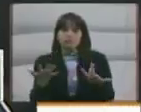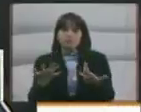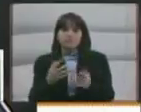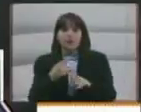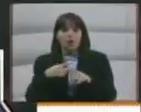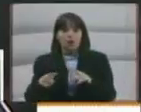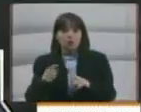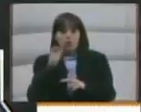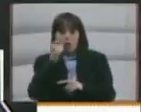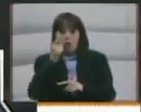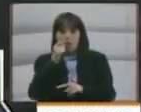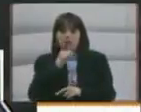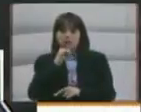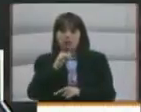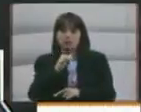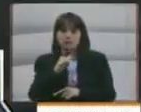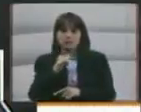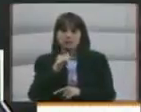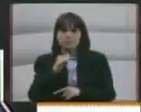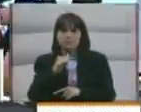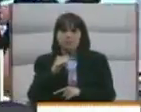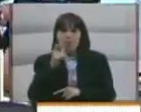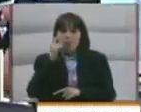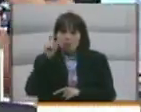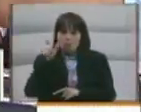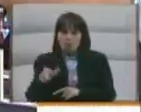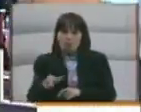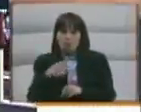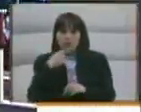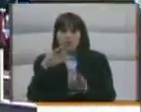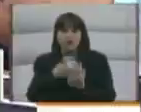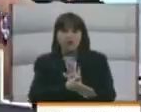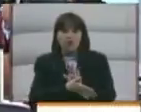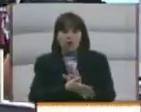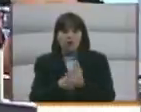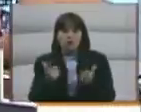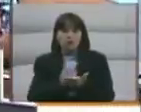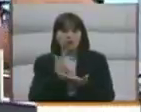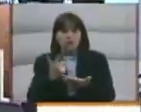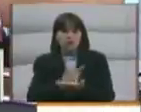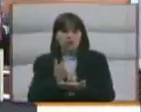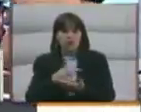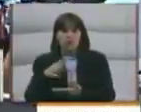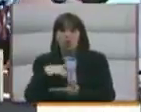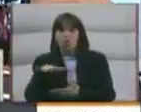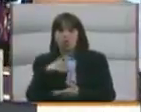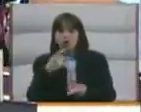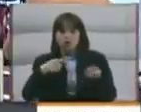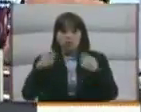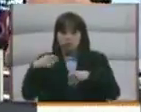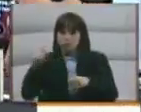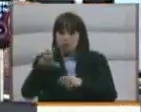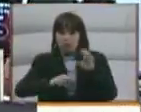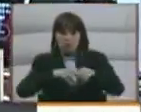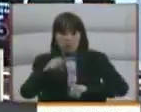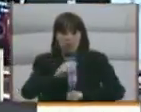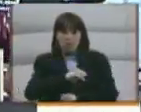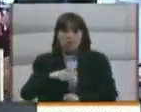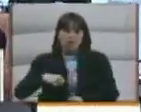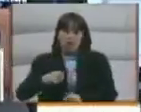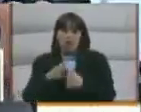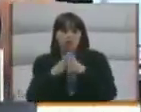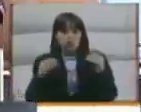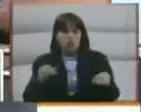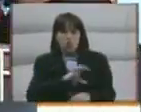programa. Pérez Pirela, compa, ¿cómo puedo tener su libro? En las librerías ya se están distribuyendo, en las librerías privadas en todo el